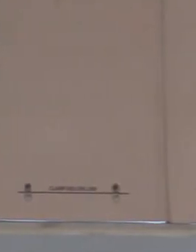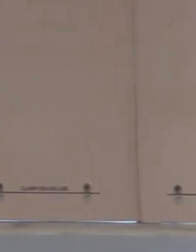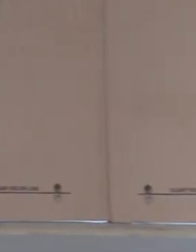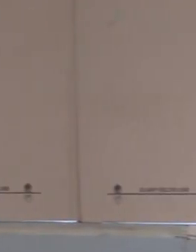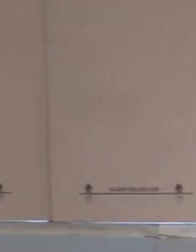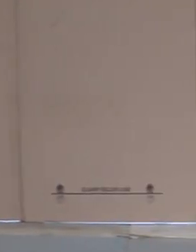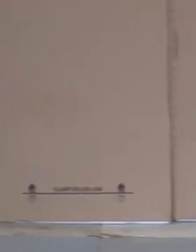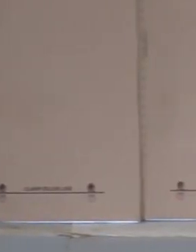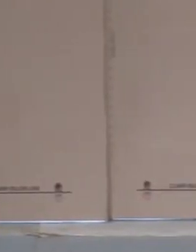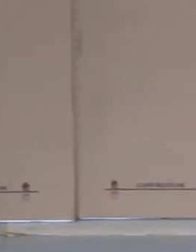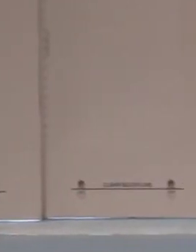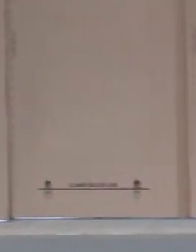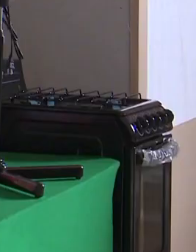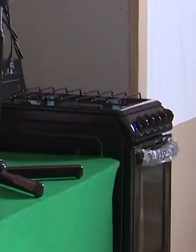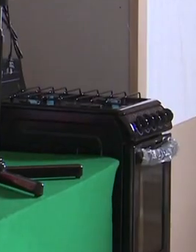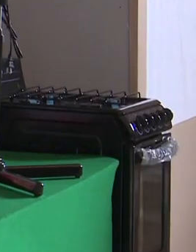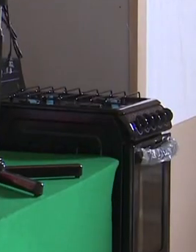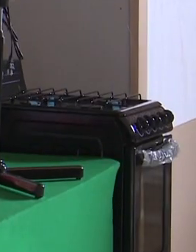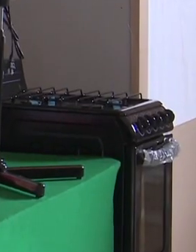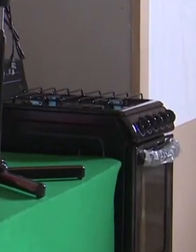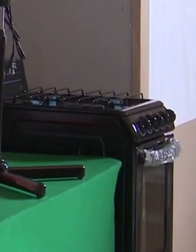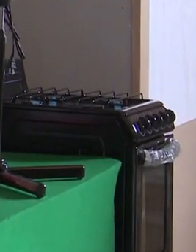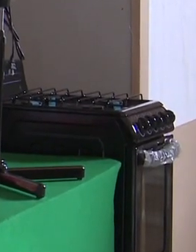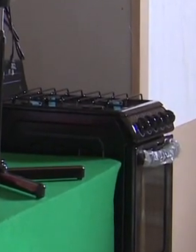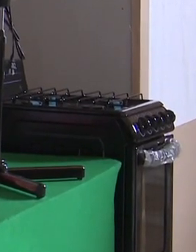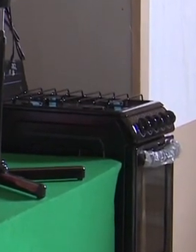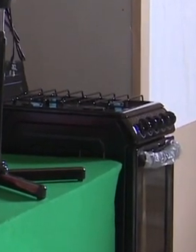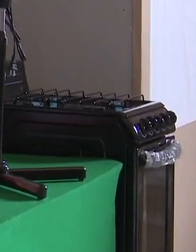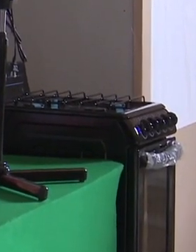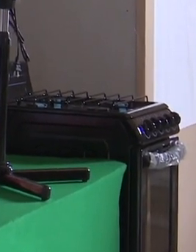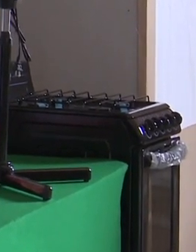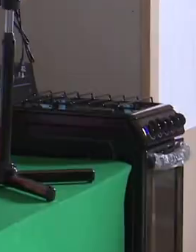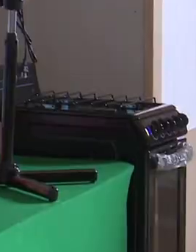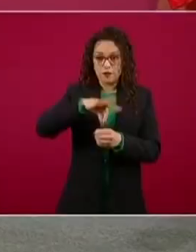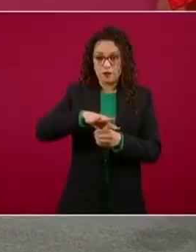Pasando las elecciones, porque no se pueden entregar